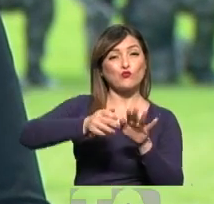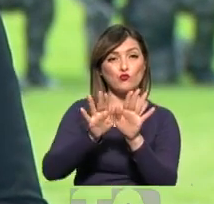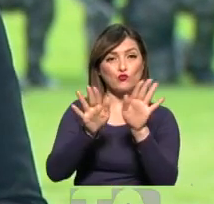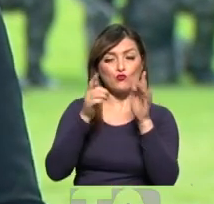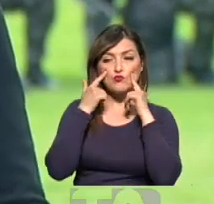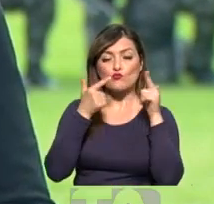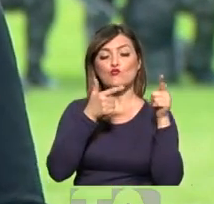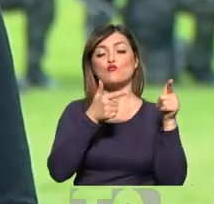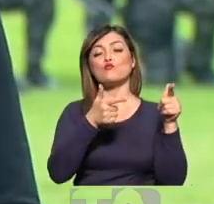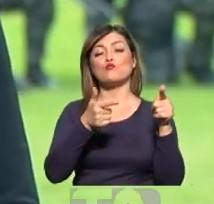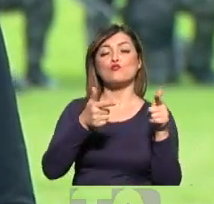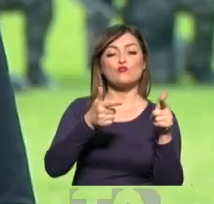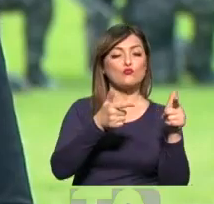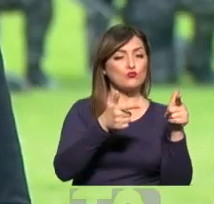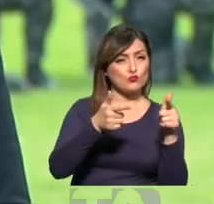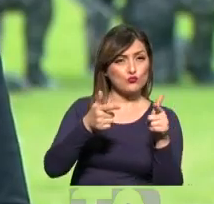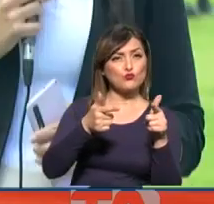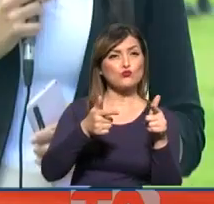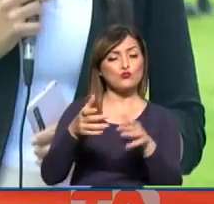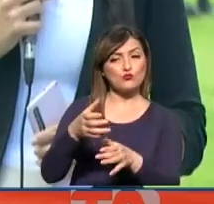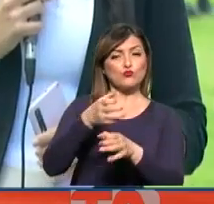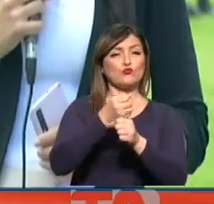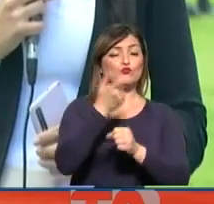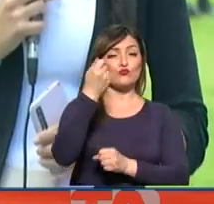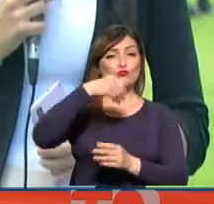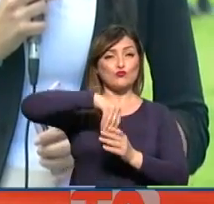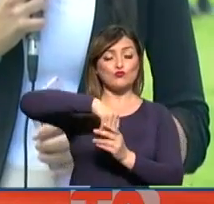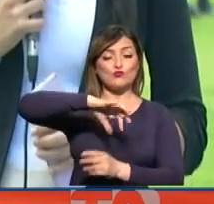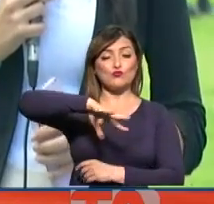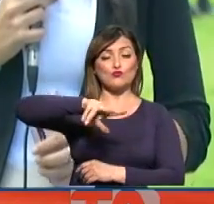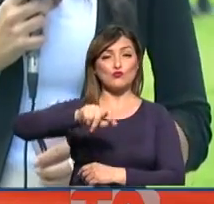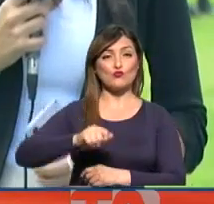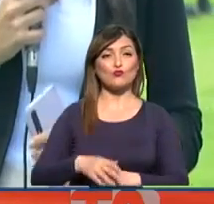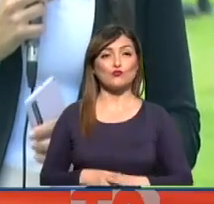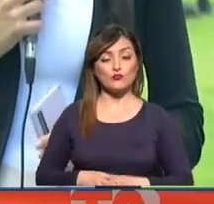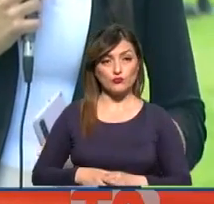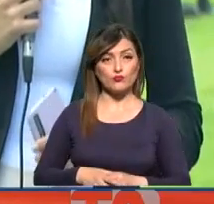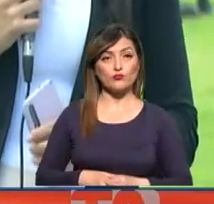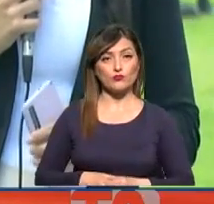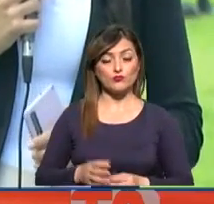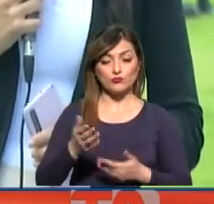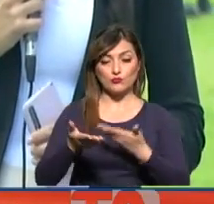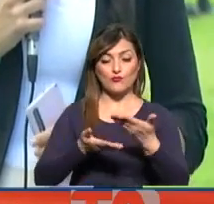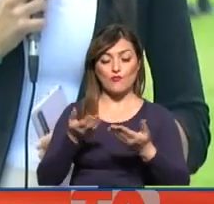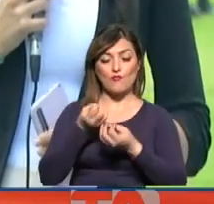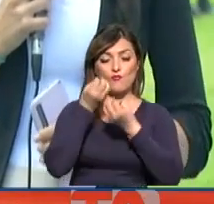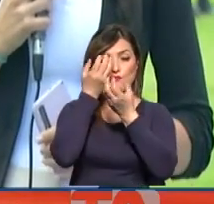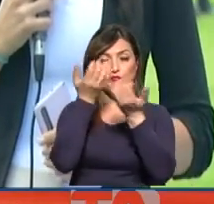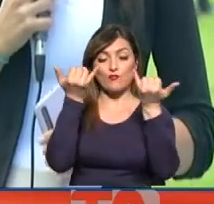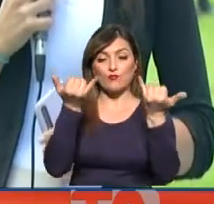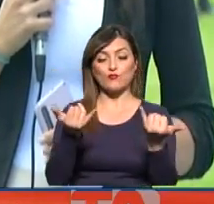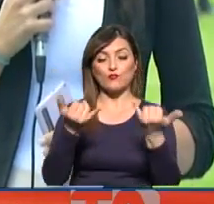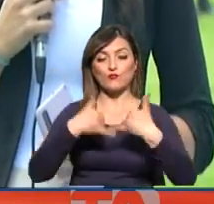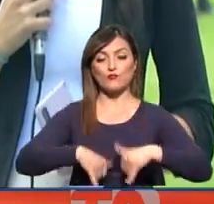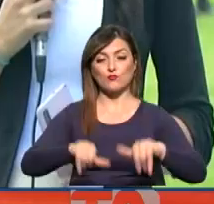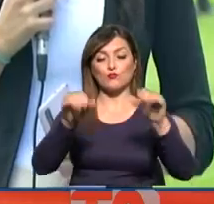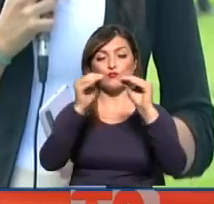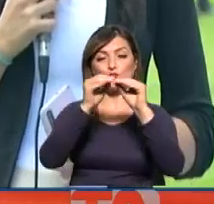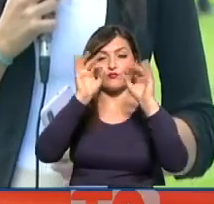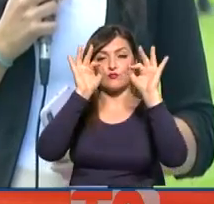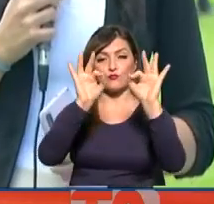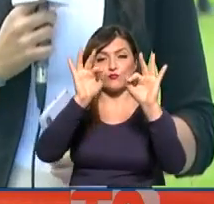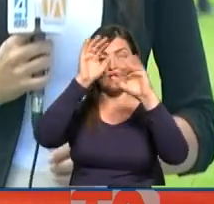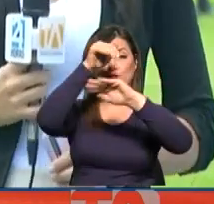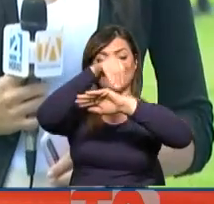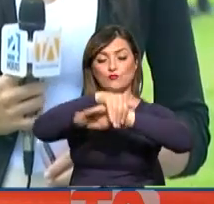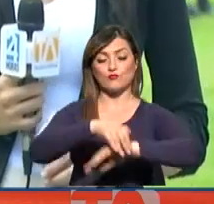estará vigilante hasta que se puedan recuperar los fondos robados. Eso es lo que les podemos compartir al momento. Regresamos con ustedes a estudios. Una excelente